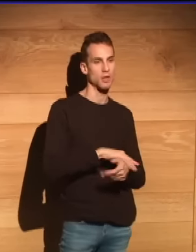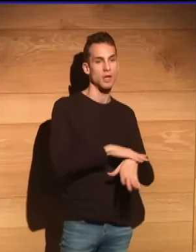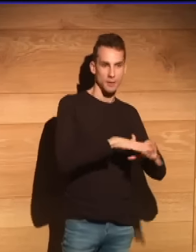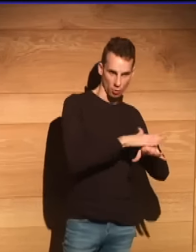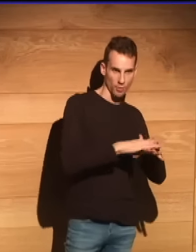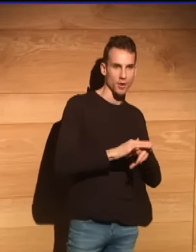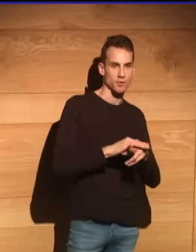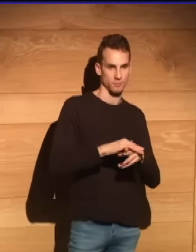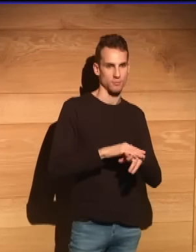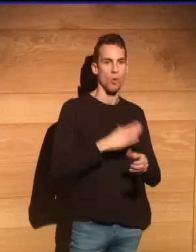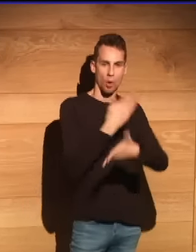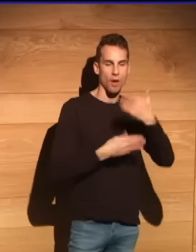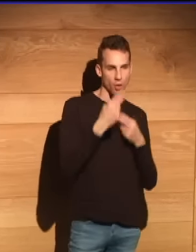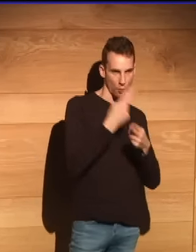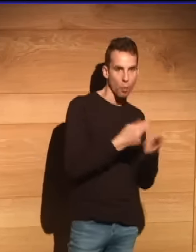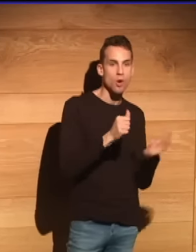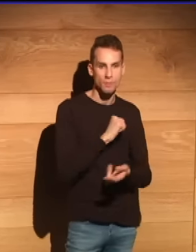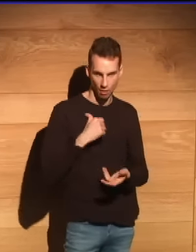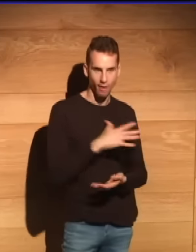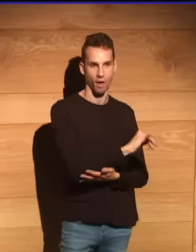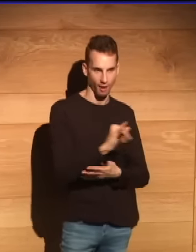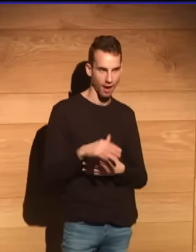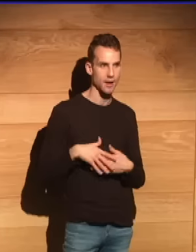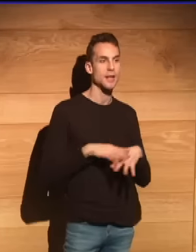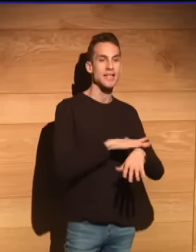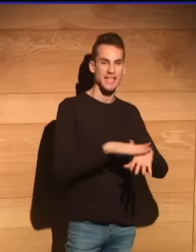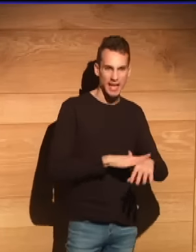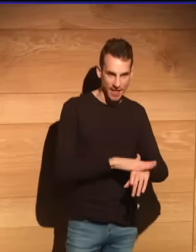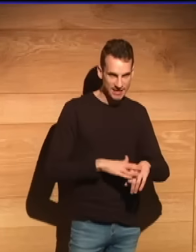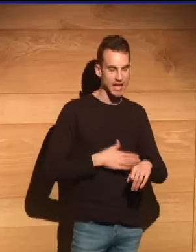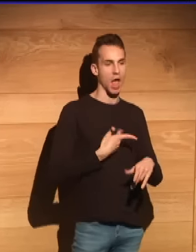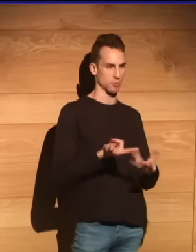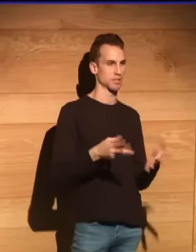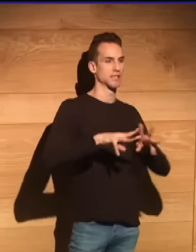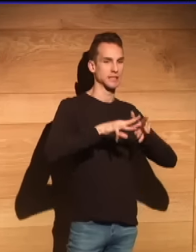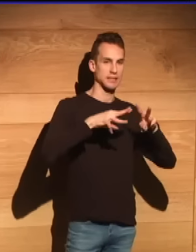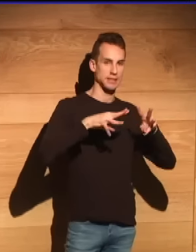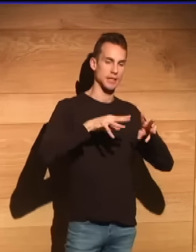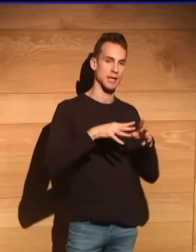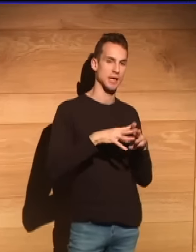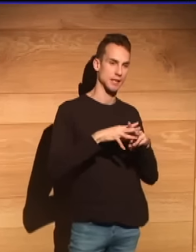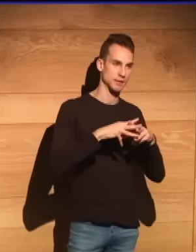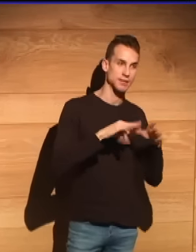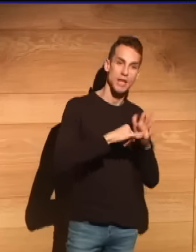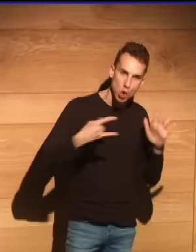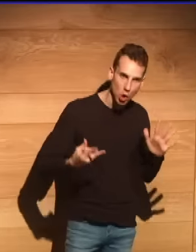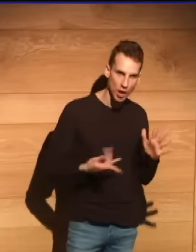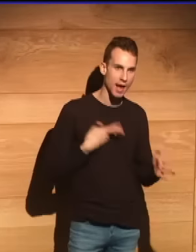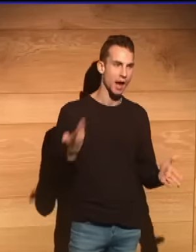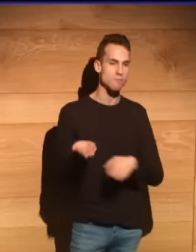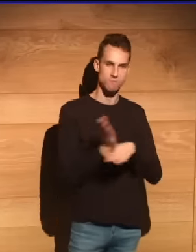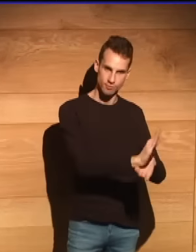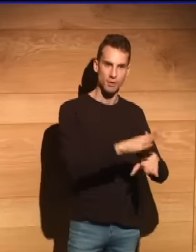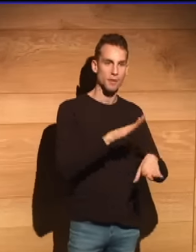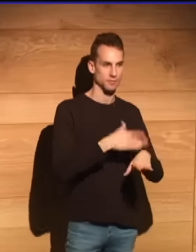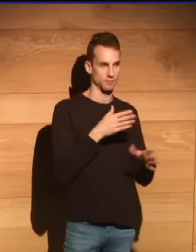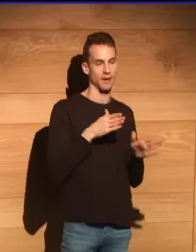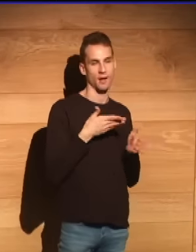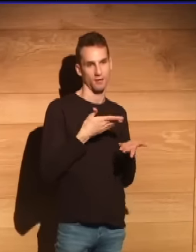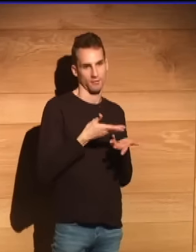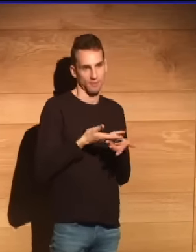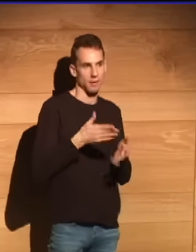sin precedentes. Mi Secretaría de Estado, por ejemplo, ha puesto la tecnología al servicio de la lucha contra la pandemia. Hemos desarrollado aplicaciones